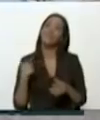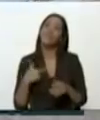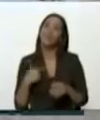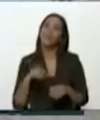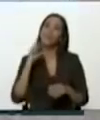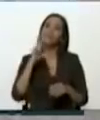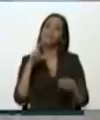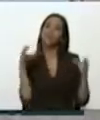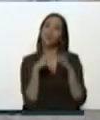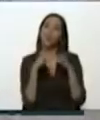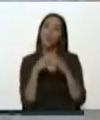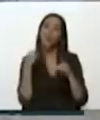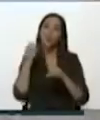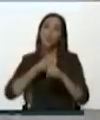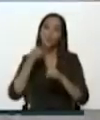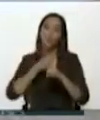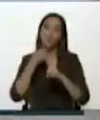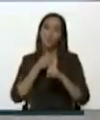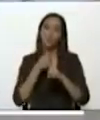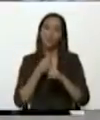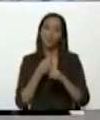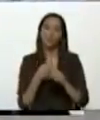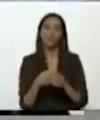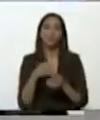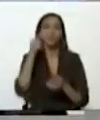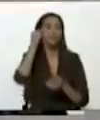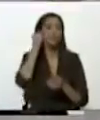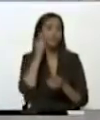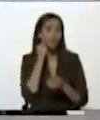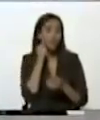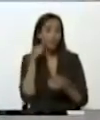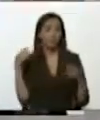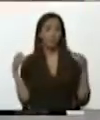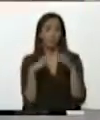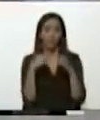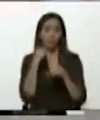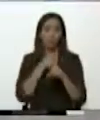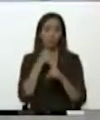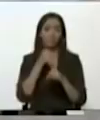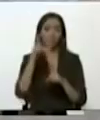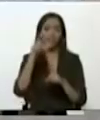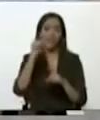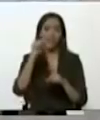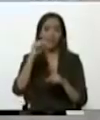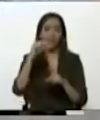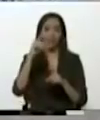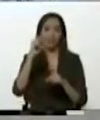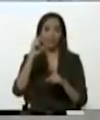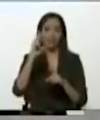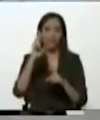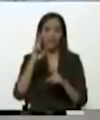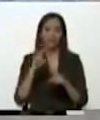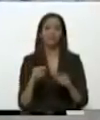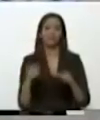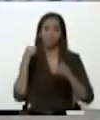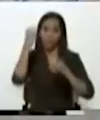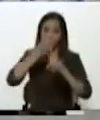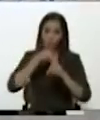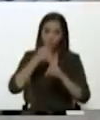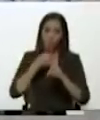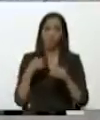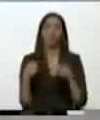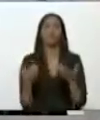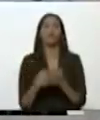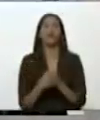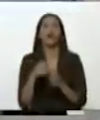grupos de combate: el grupo de combate Sucre, el grupo de combate Lander el grupo de combate Ulises, el grupo